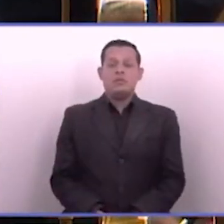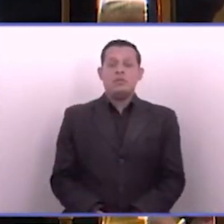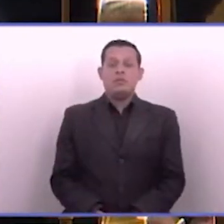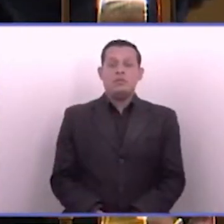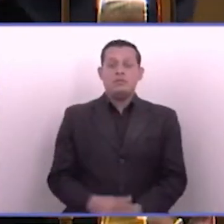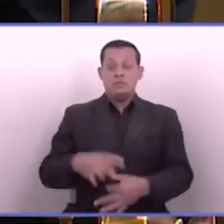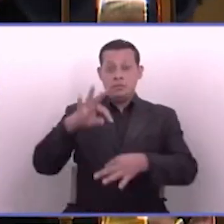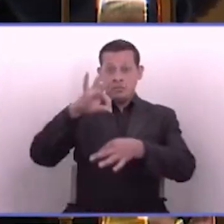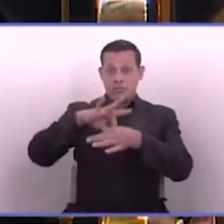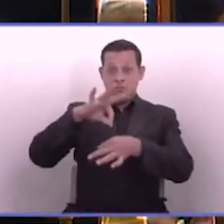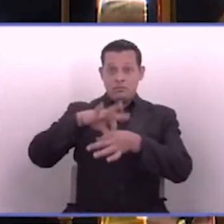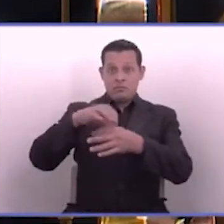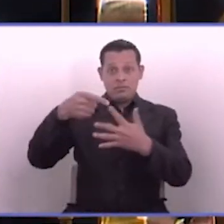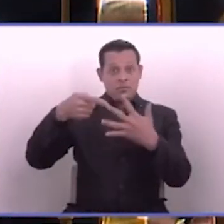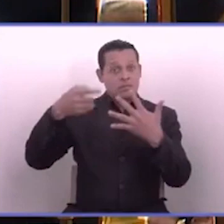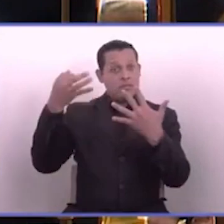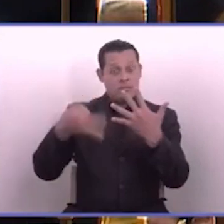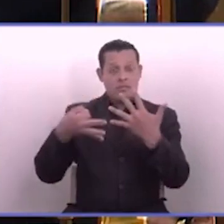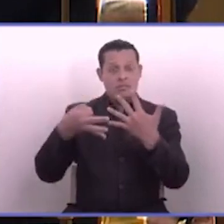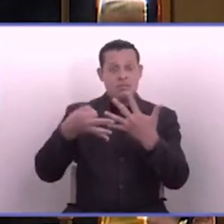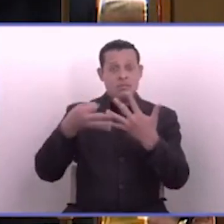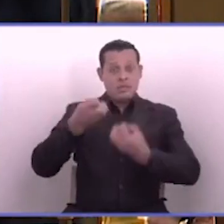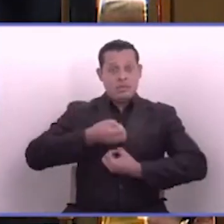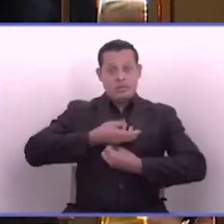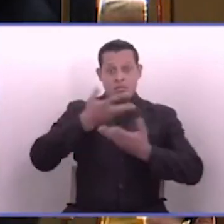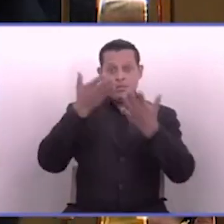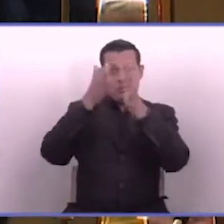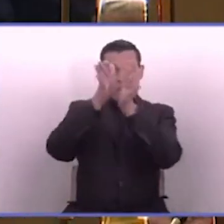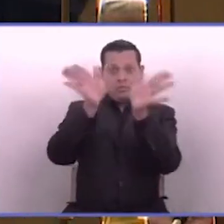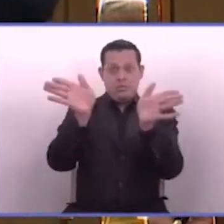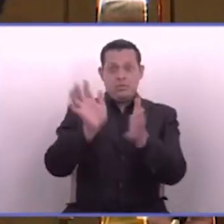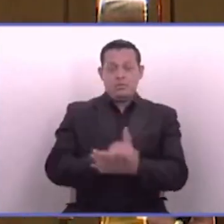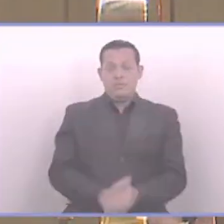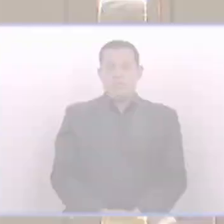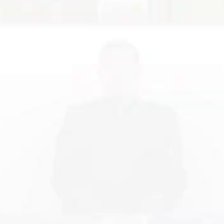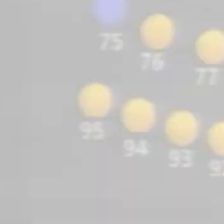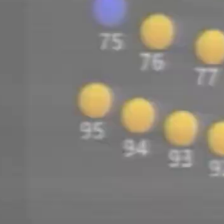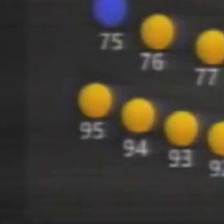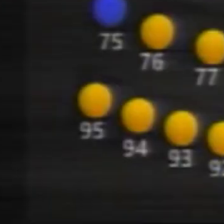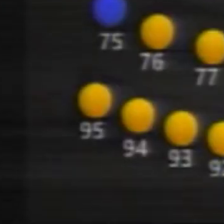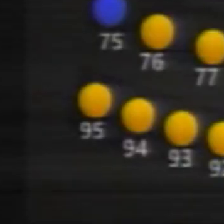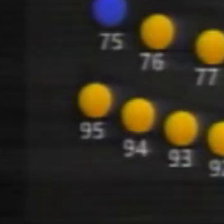a votación la ley en términos generales.